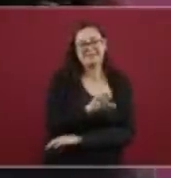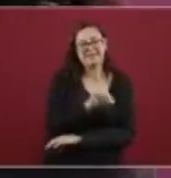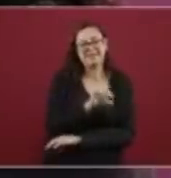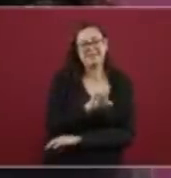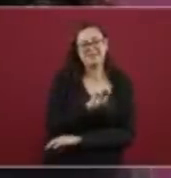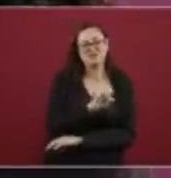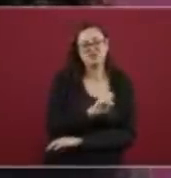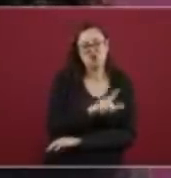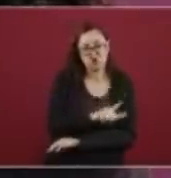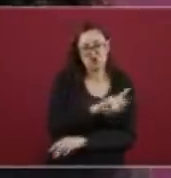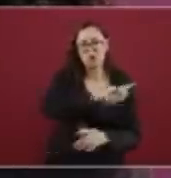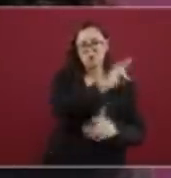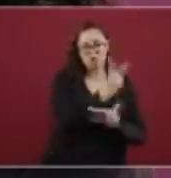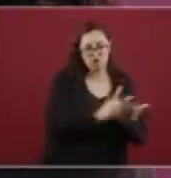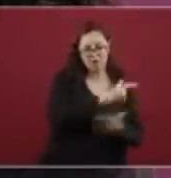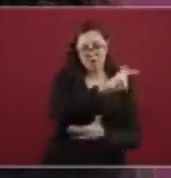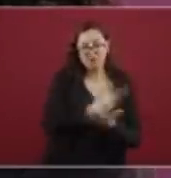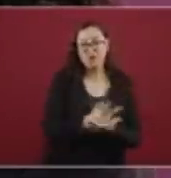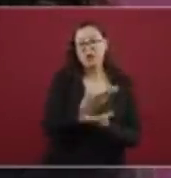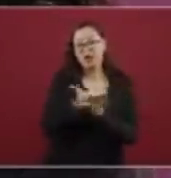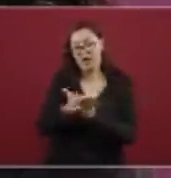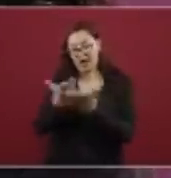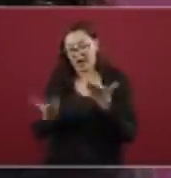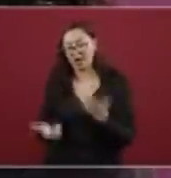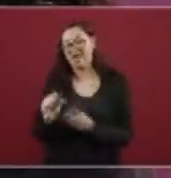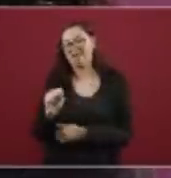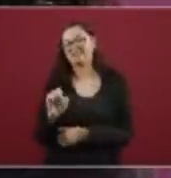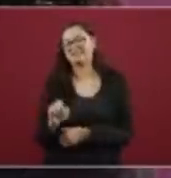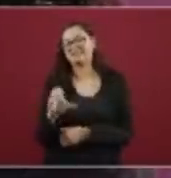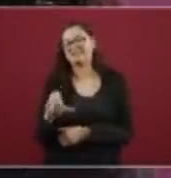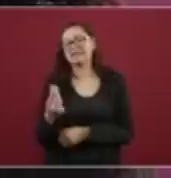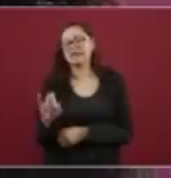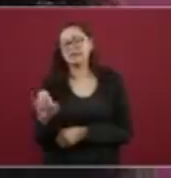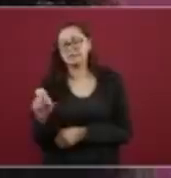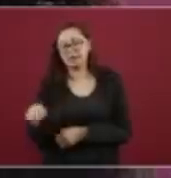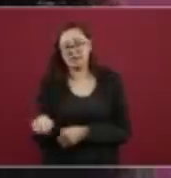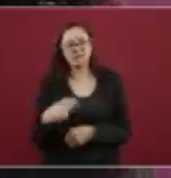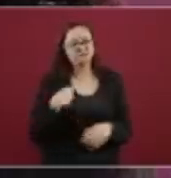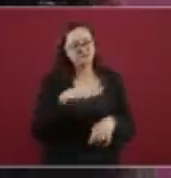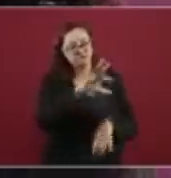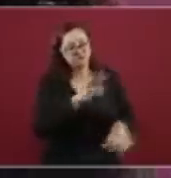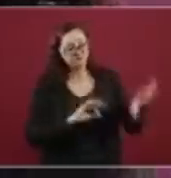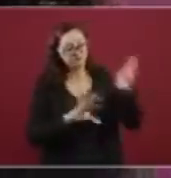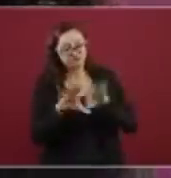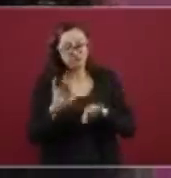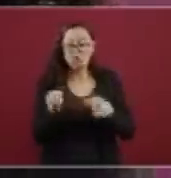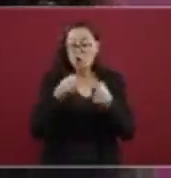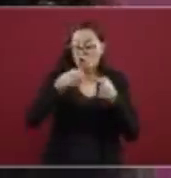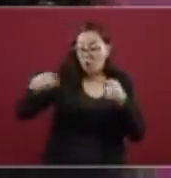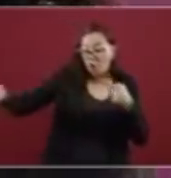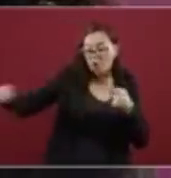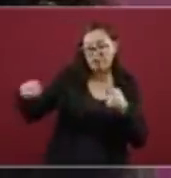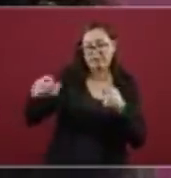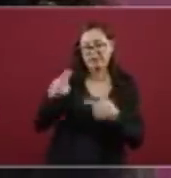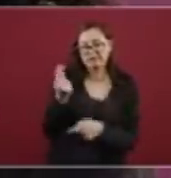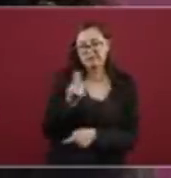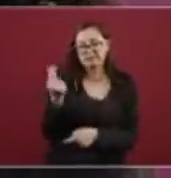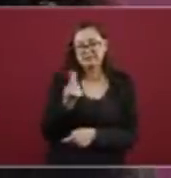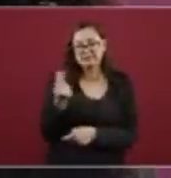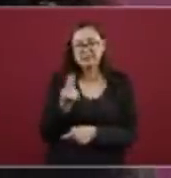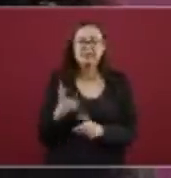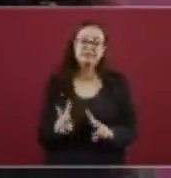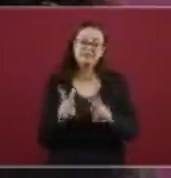SEDESOL, es buscar y tratar de poner orden. A mí sí me gustaría comentarles que el programa de